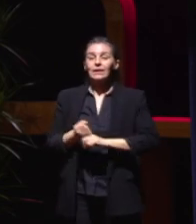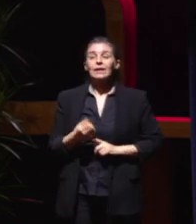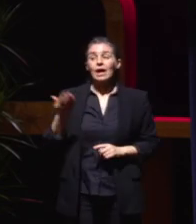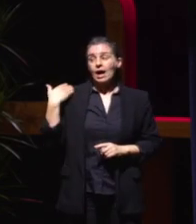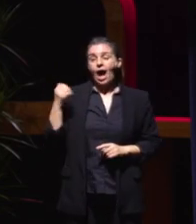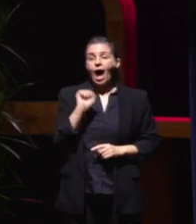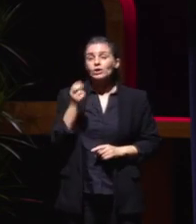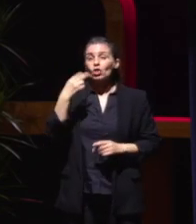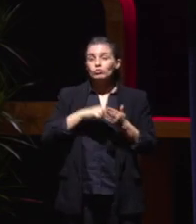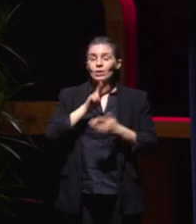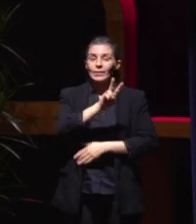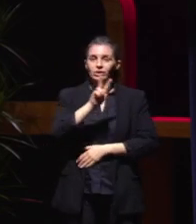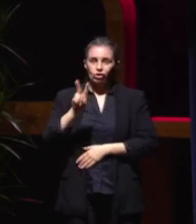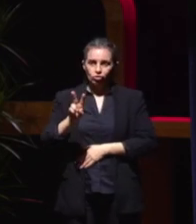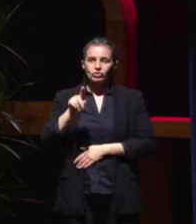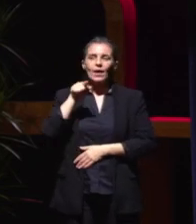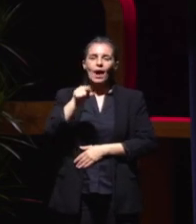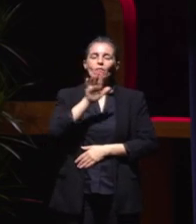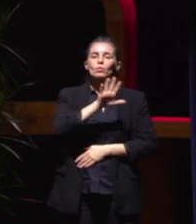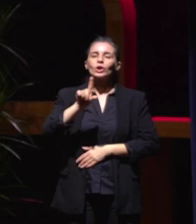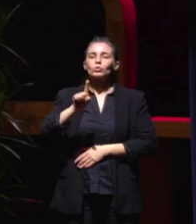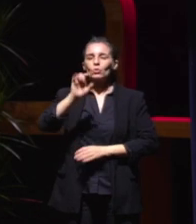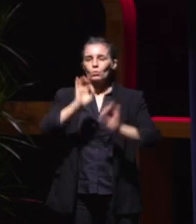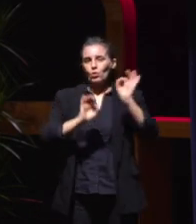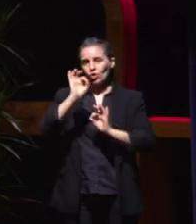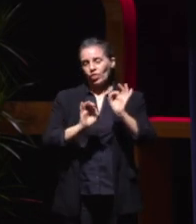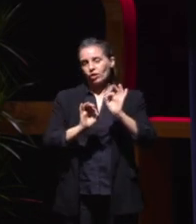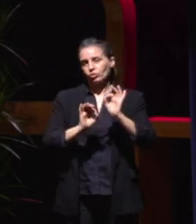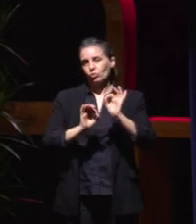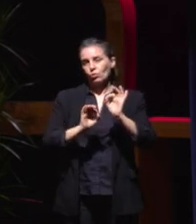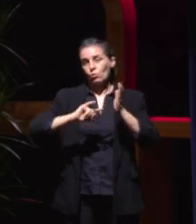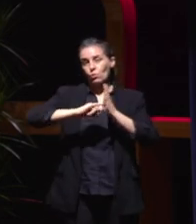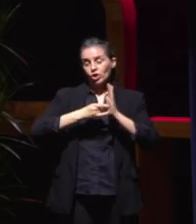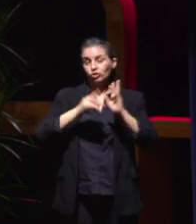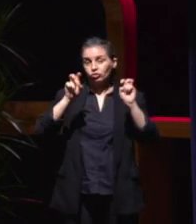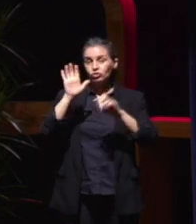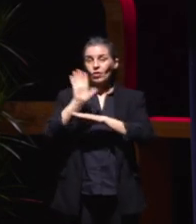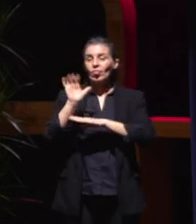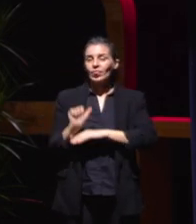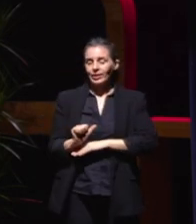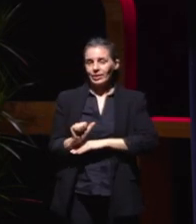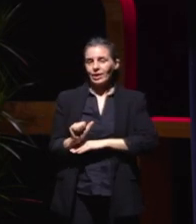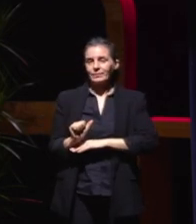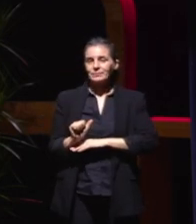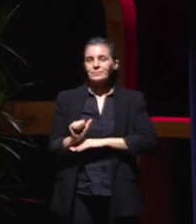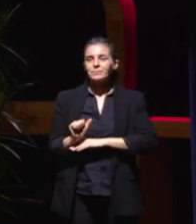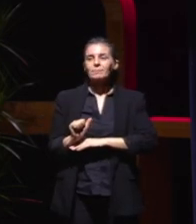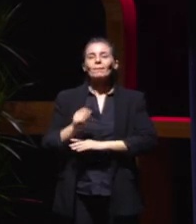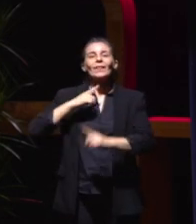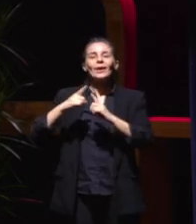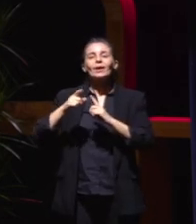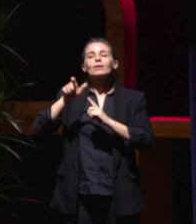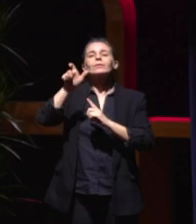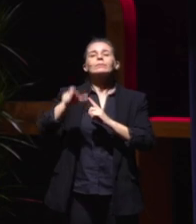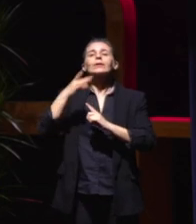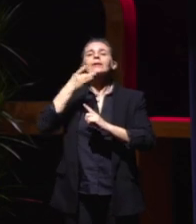2022 ha habido un 51% de proyectos de cine dirigido por